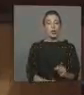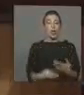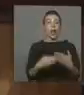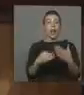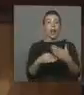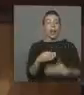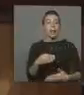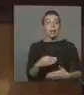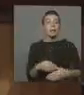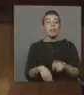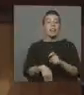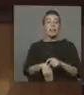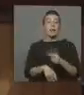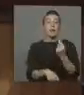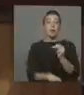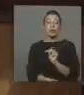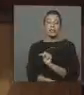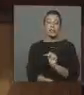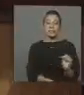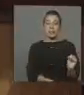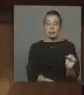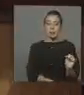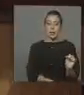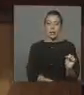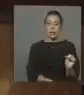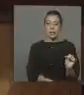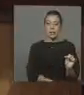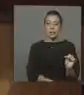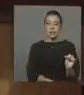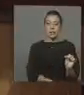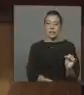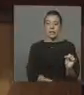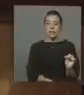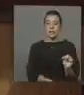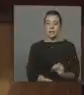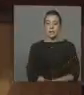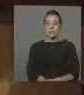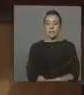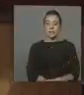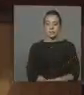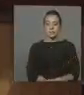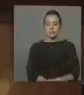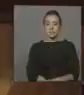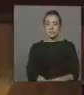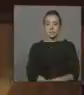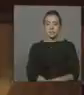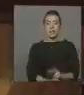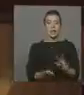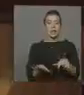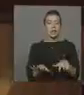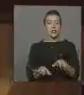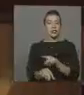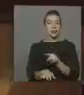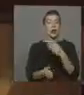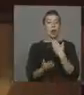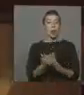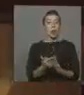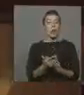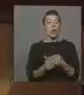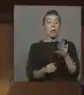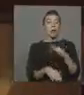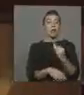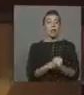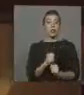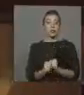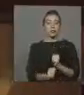límite general de tiempo de 12 semanas y de 18 semanas cuando se trata de menores